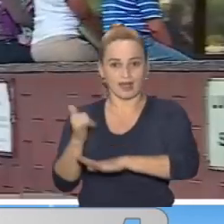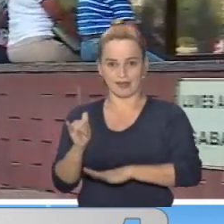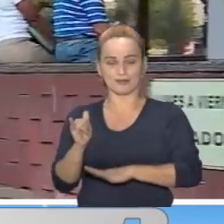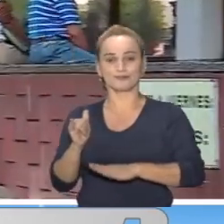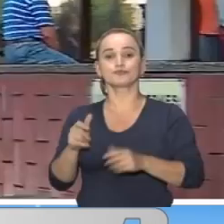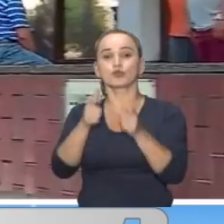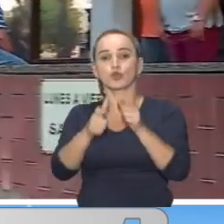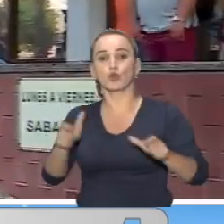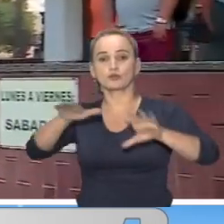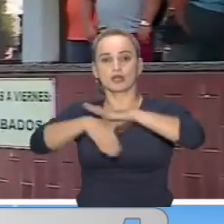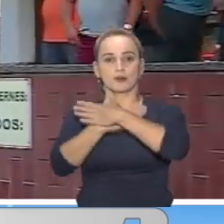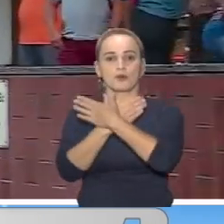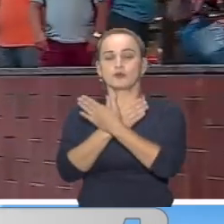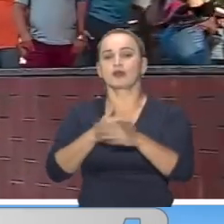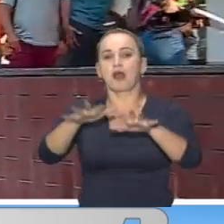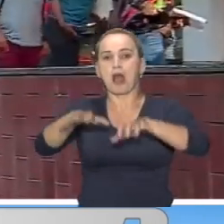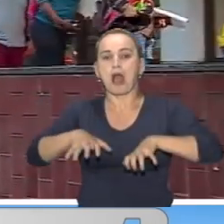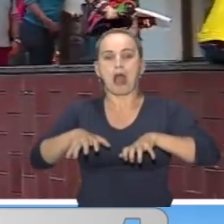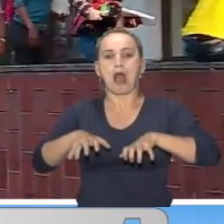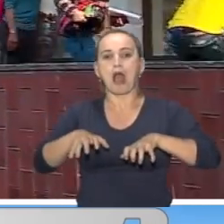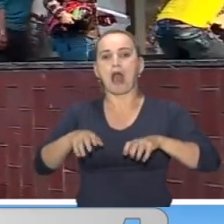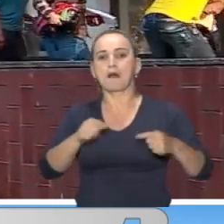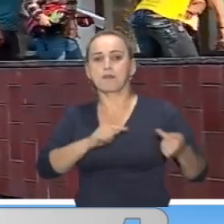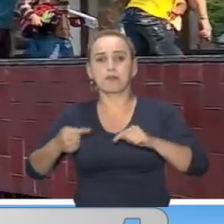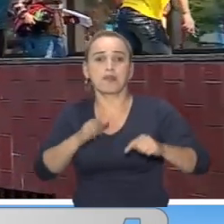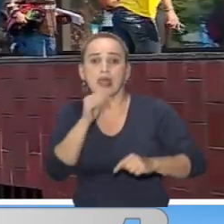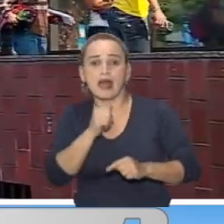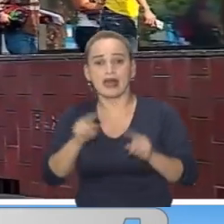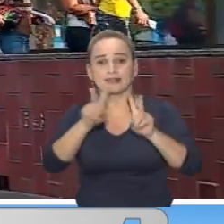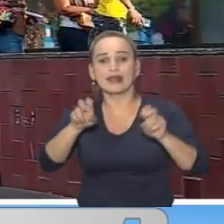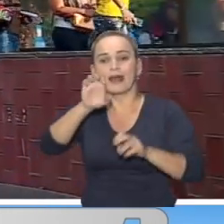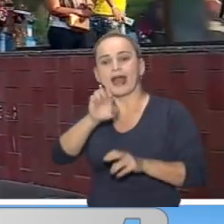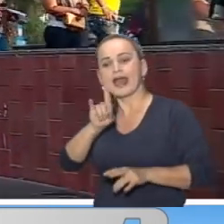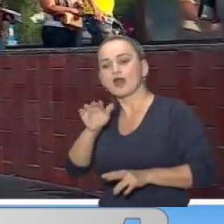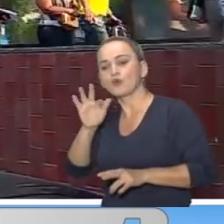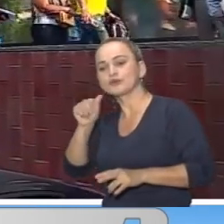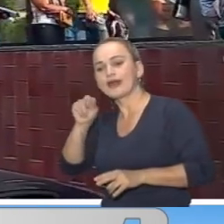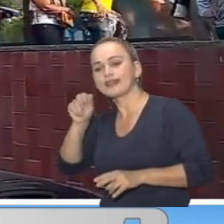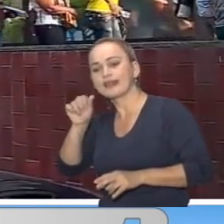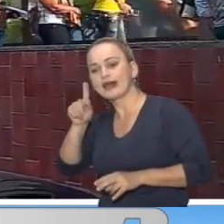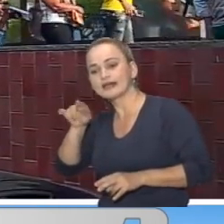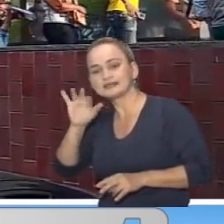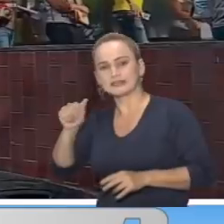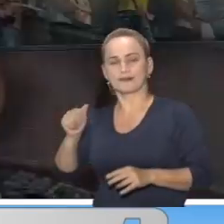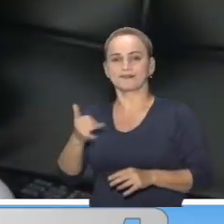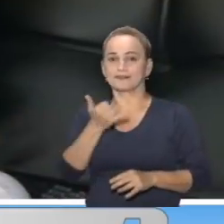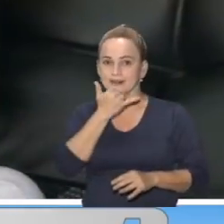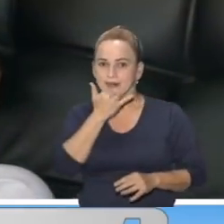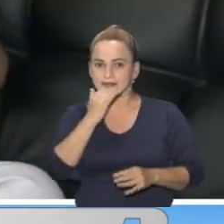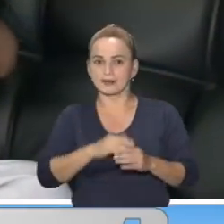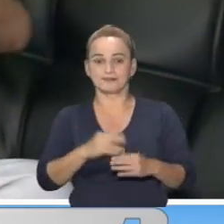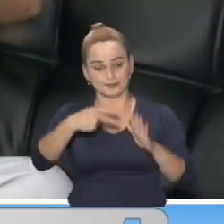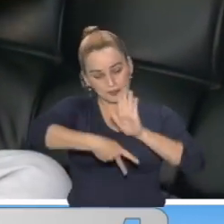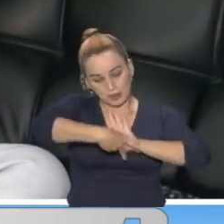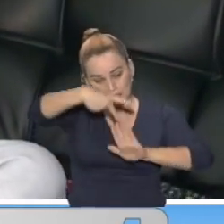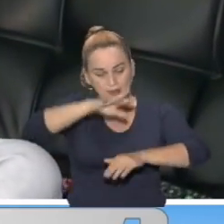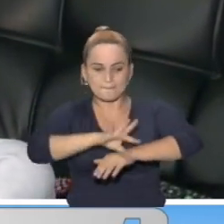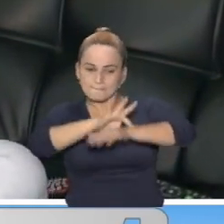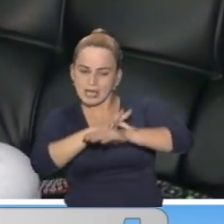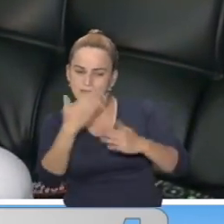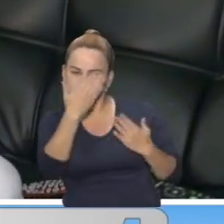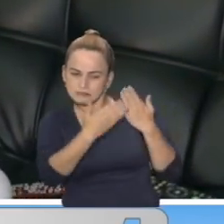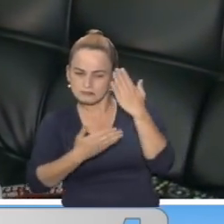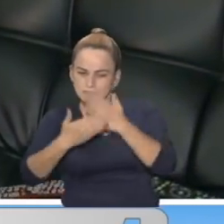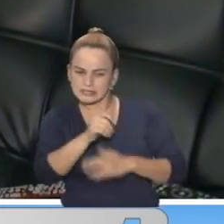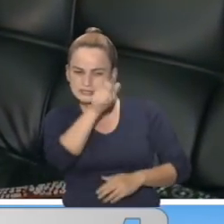la República no ha legislado en torno a la eutanasia, se deben dejar claros muchos aspectos en cuanto a la historia clínica de Víctor,